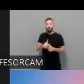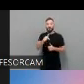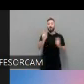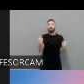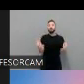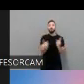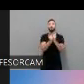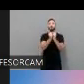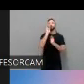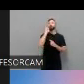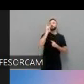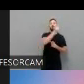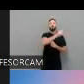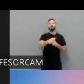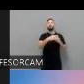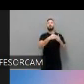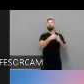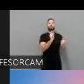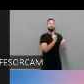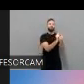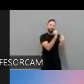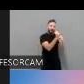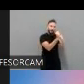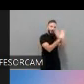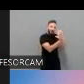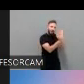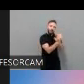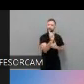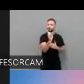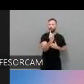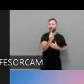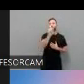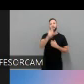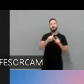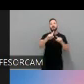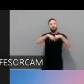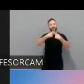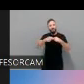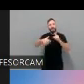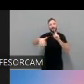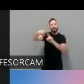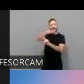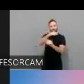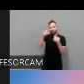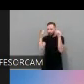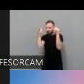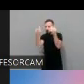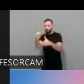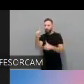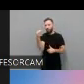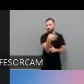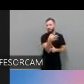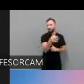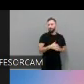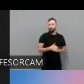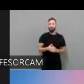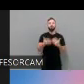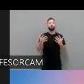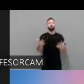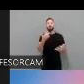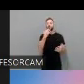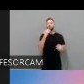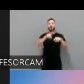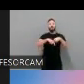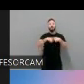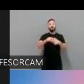trabajo con las personas usuarias, debe atenderse con la misma intensidad a familias y al entorno. ¿Cómo? Pues acompañando a las familias